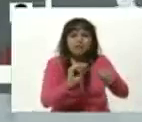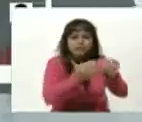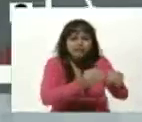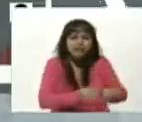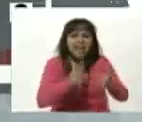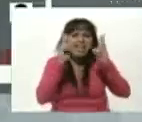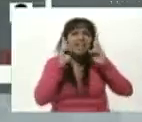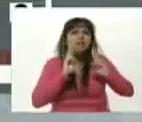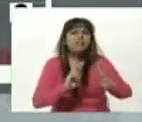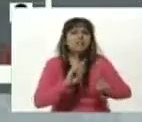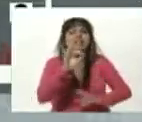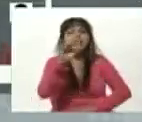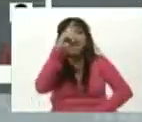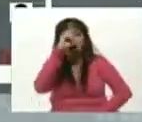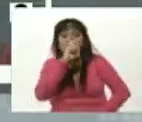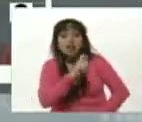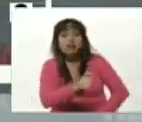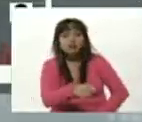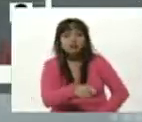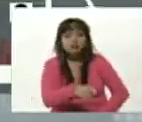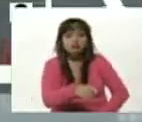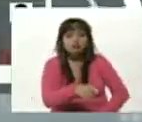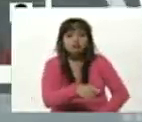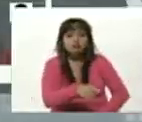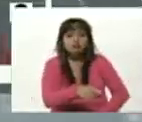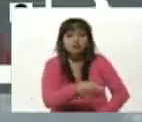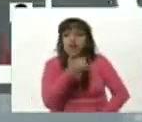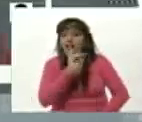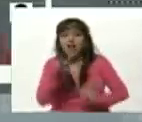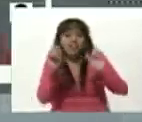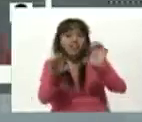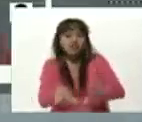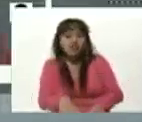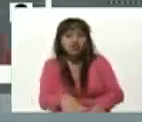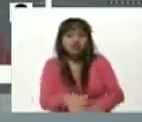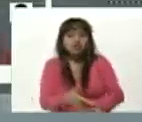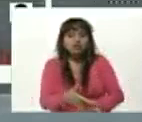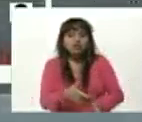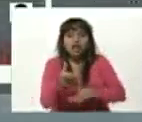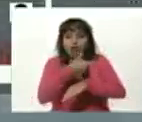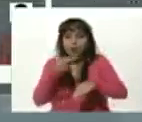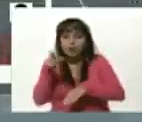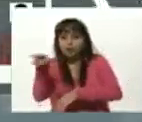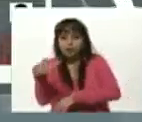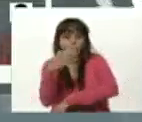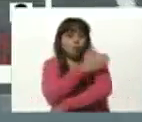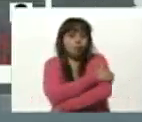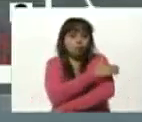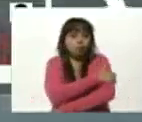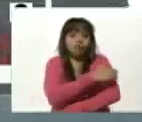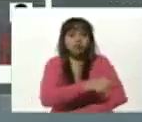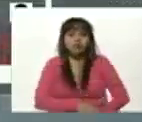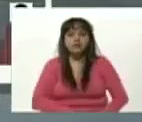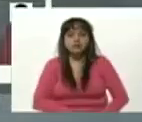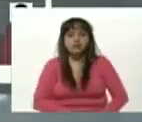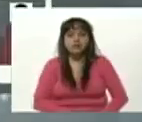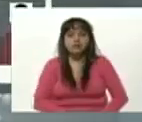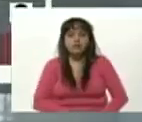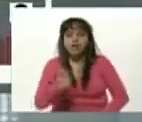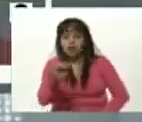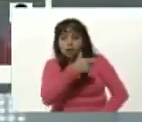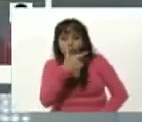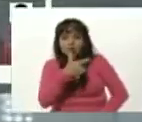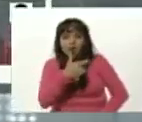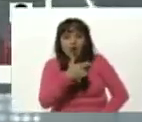mantenimiento y tiene 3 años por la desidia y la indolencia del gobernador opositor, del gobernador de Capriles